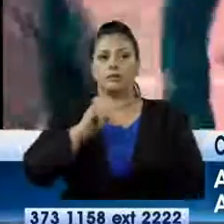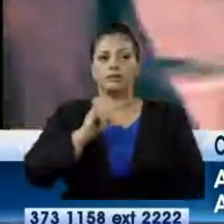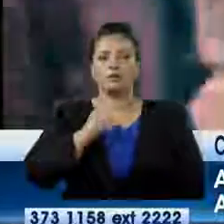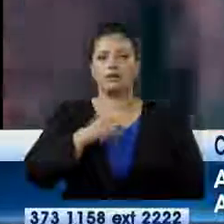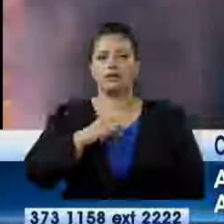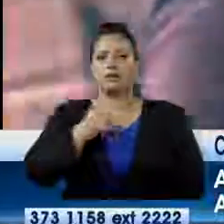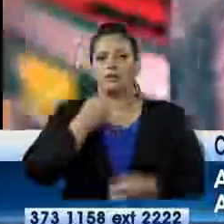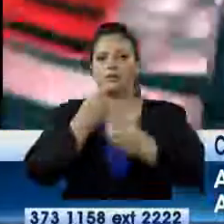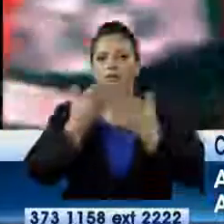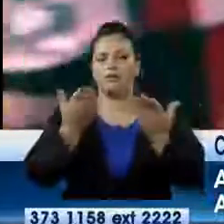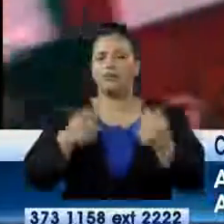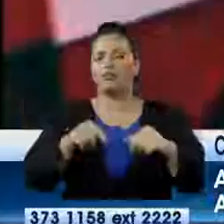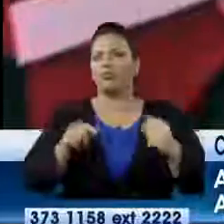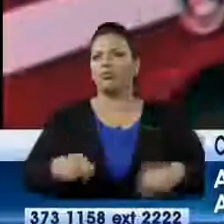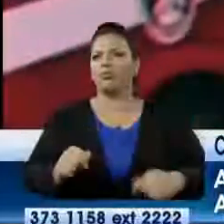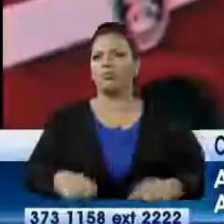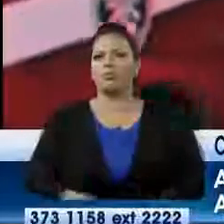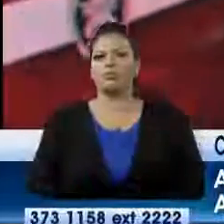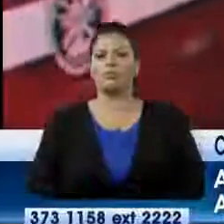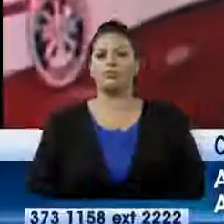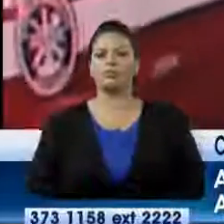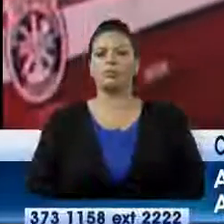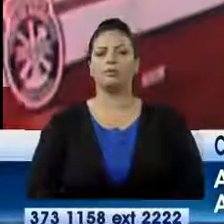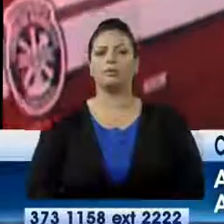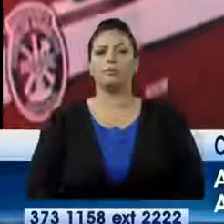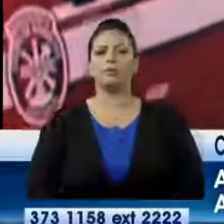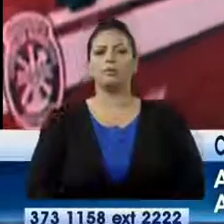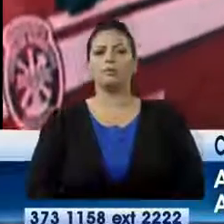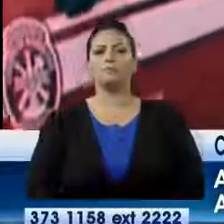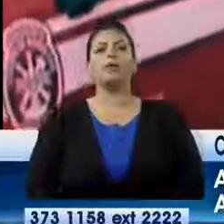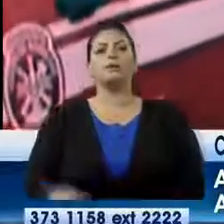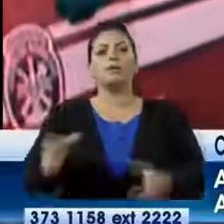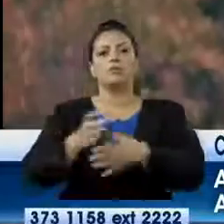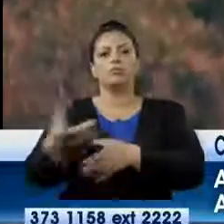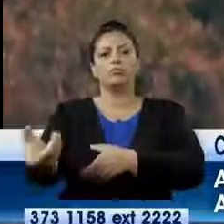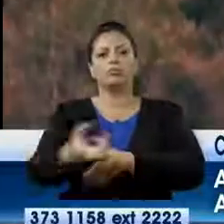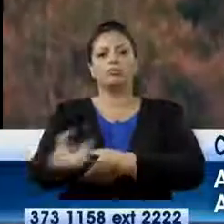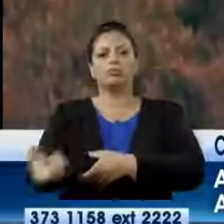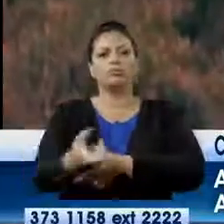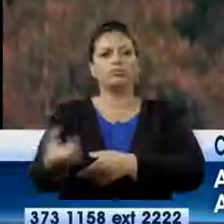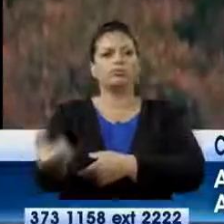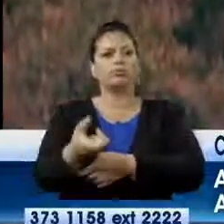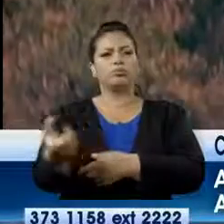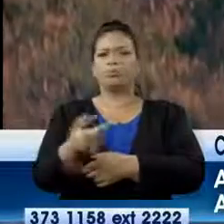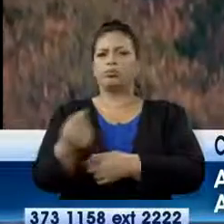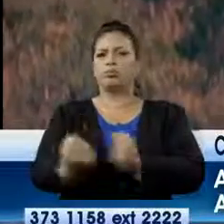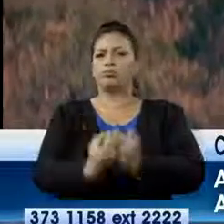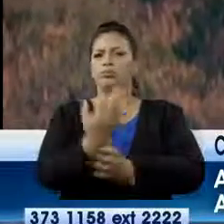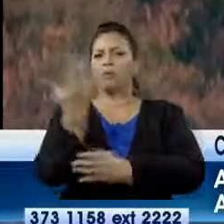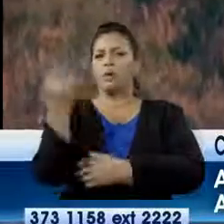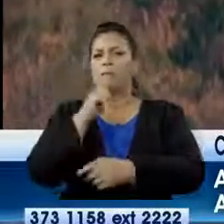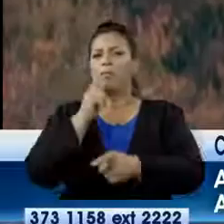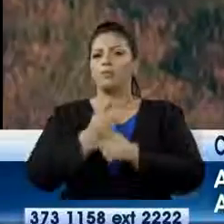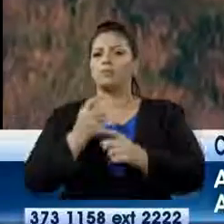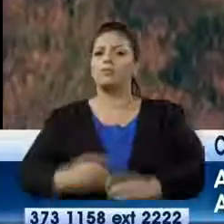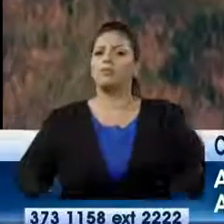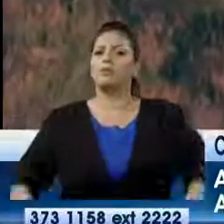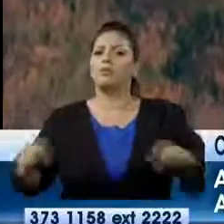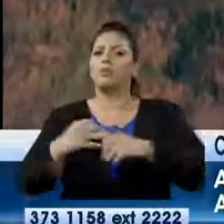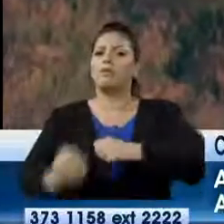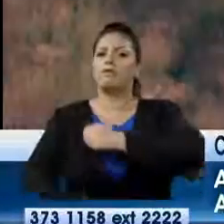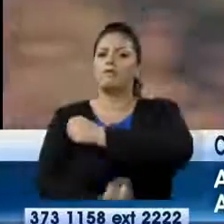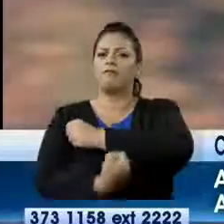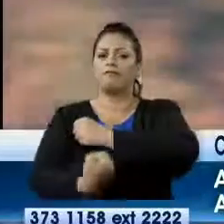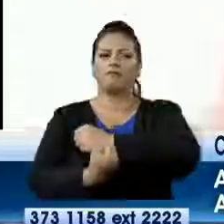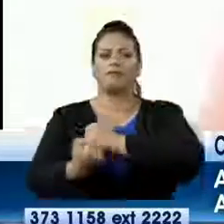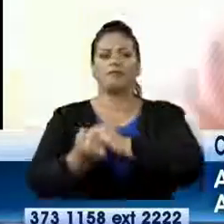atiende diariamente de 2 a 3 casos. Por ello considera que se debe fortalecer el sistema de vigilancia en las zonas protegidas